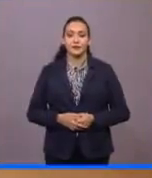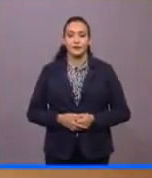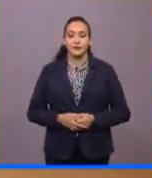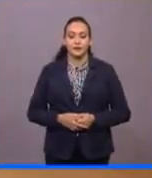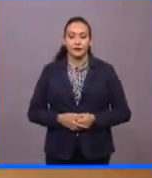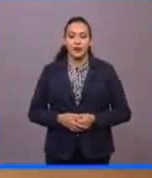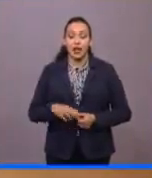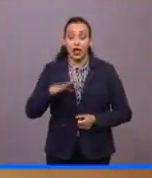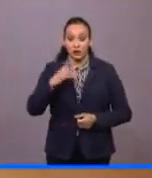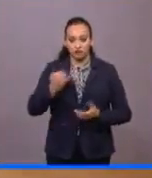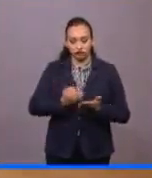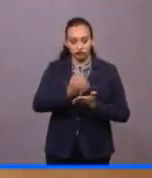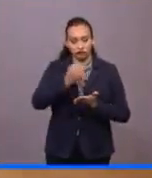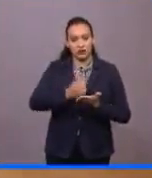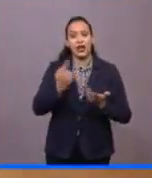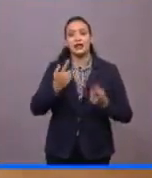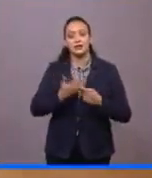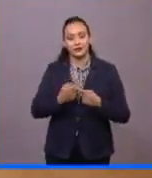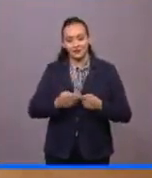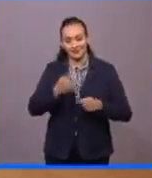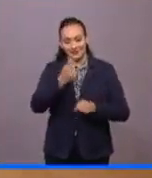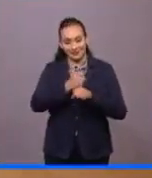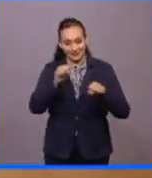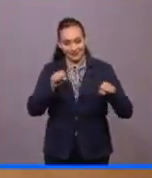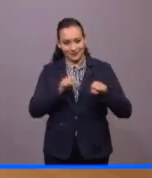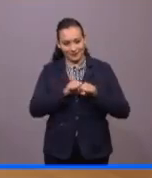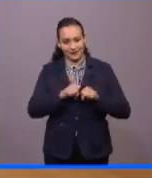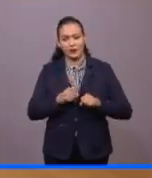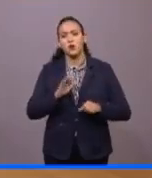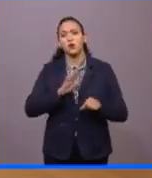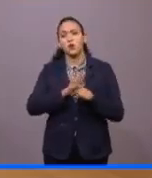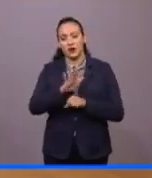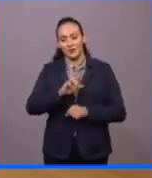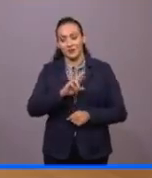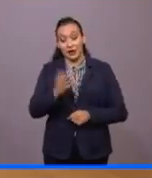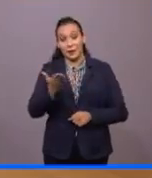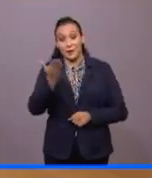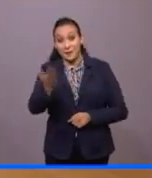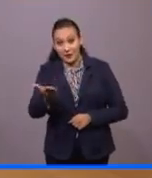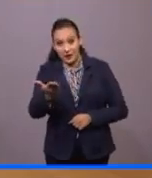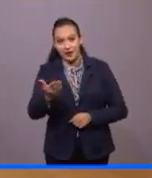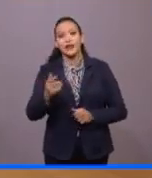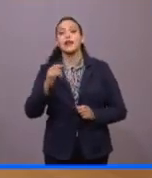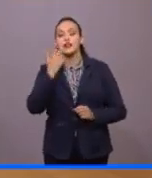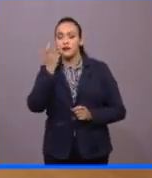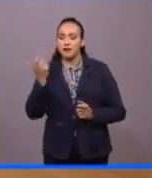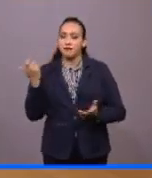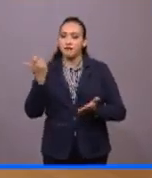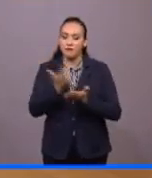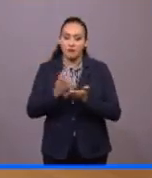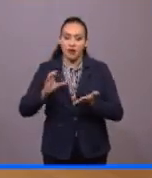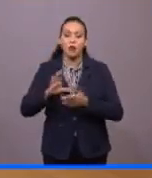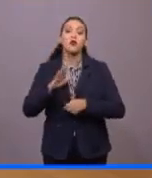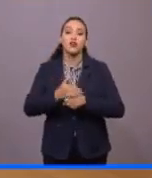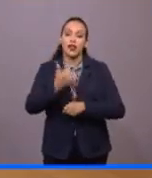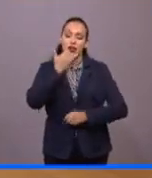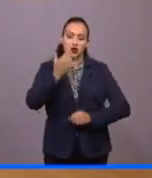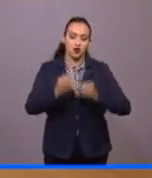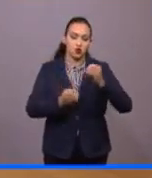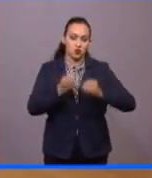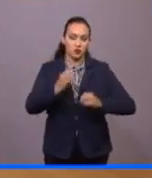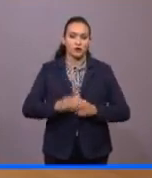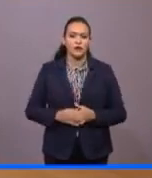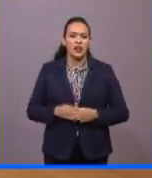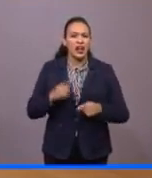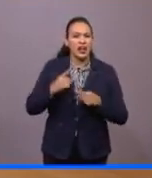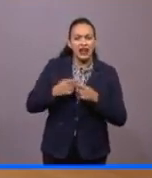Una de las resoluciones emitidas por la primera sala de la Suprema Corte es el reclamo de indemnización por error judicial. ¿A